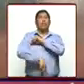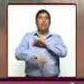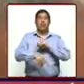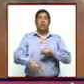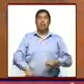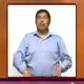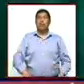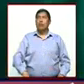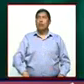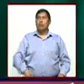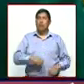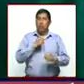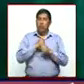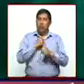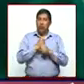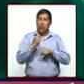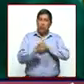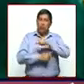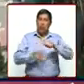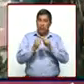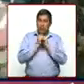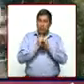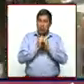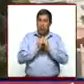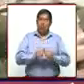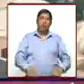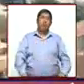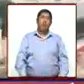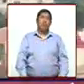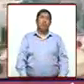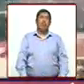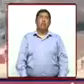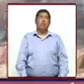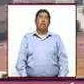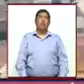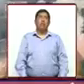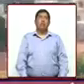Hacer un trabajo en conjunto de las autoridades.